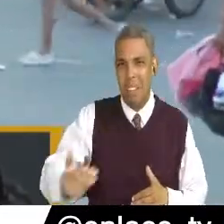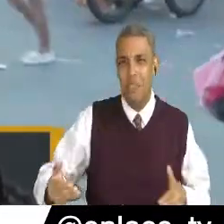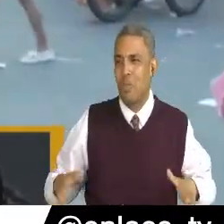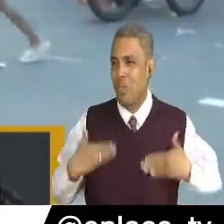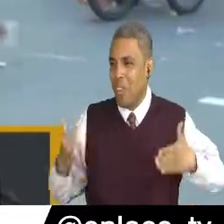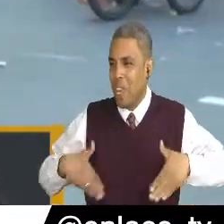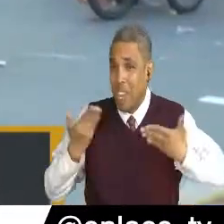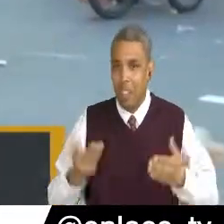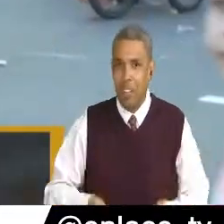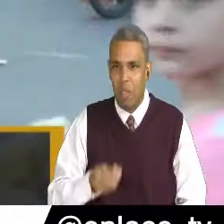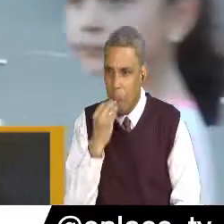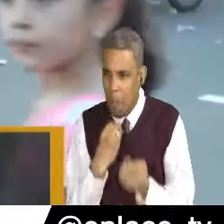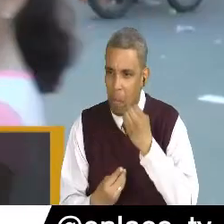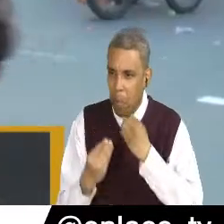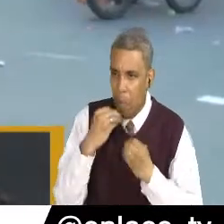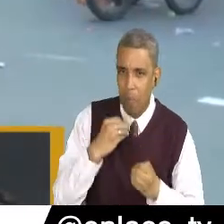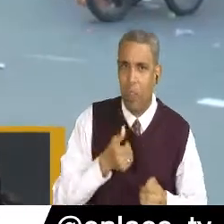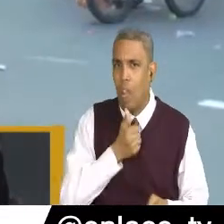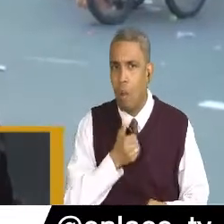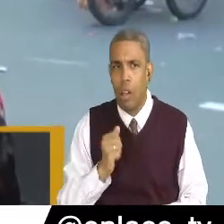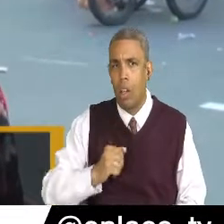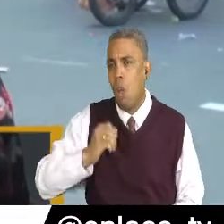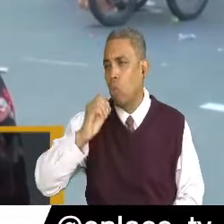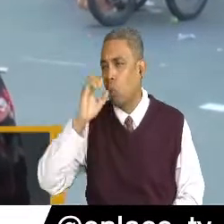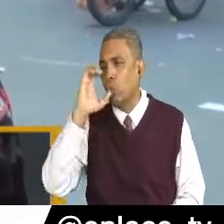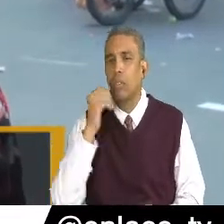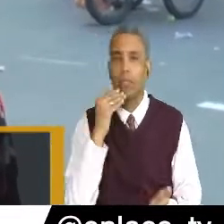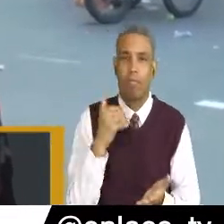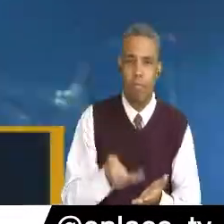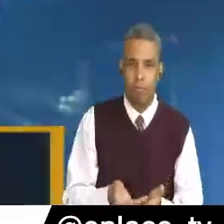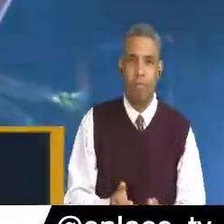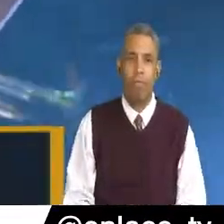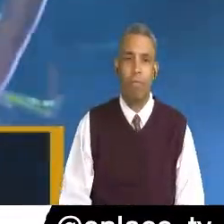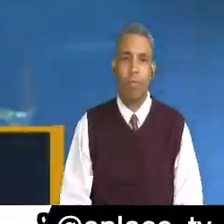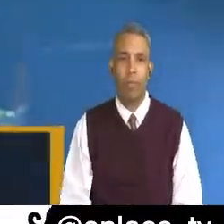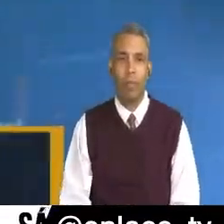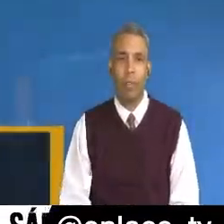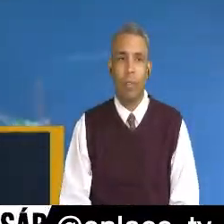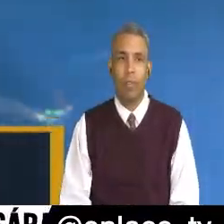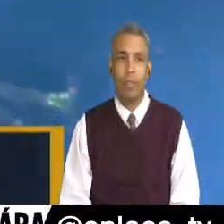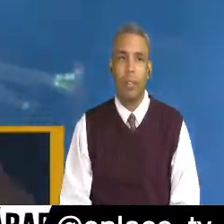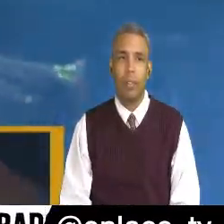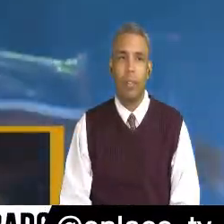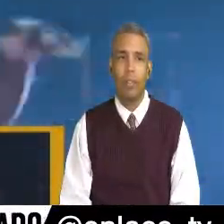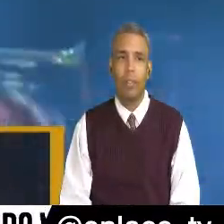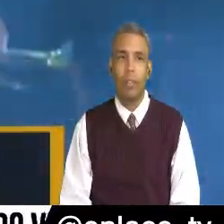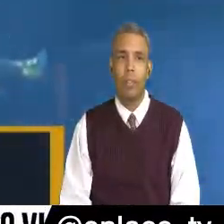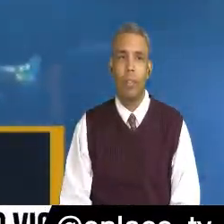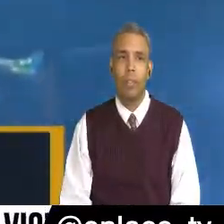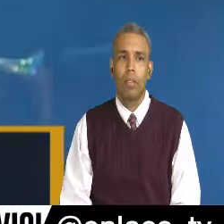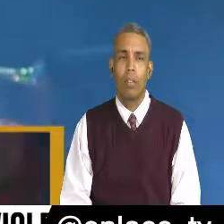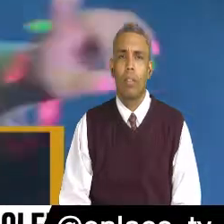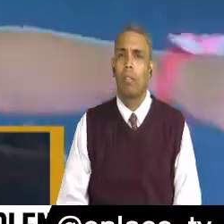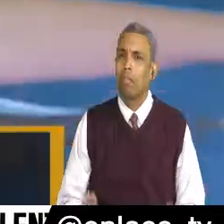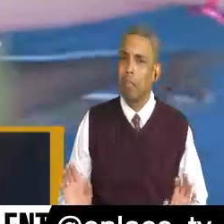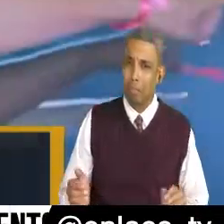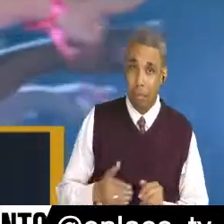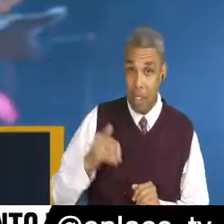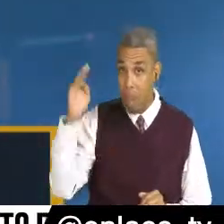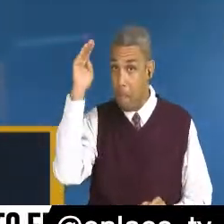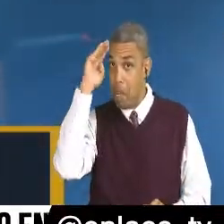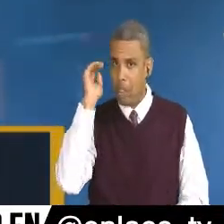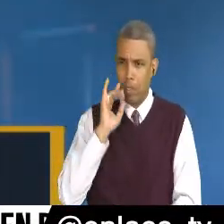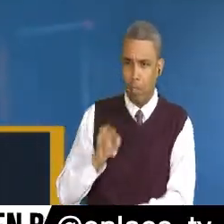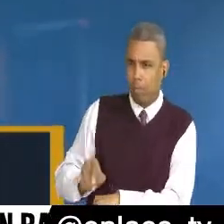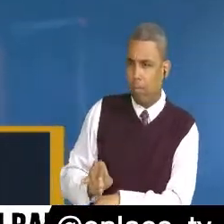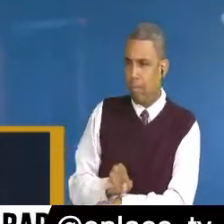están comiendo, están tomando agua, todo, todo, gracias. De verdad que sí. En medio de los shows de Patrulla Canina, Soy Luna y de Princesas,